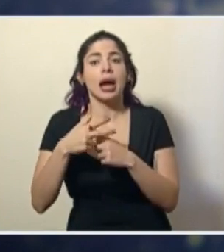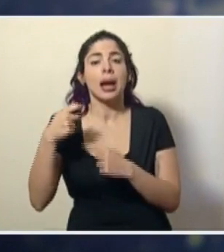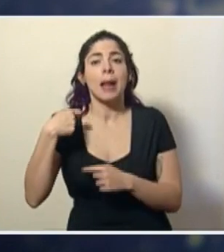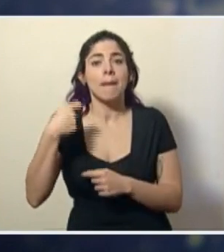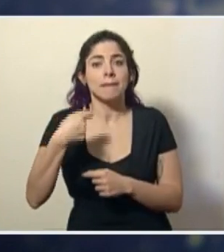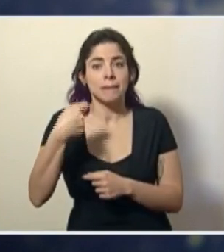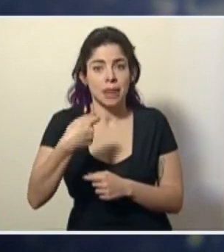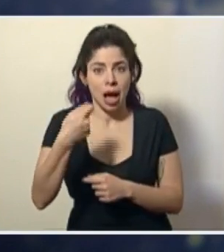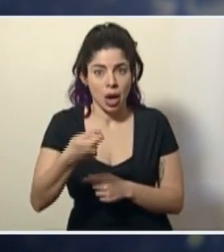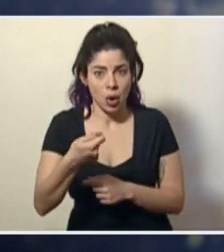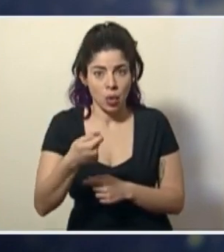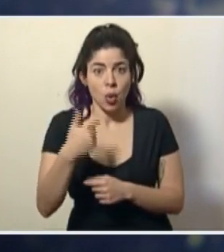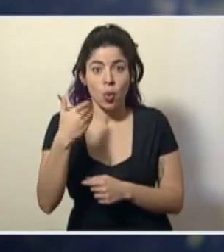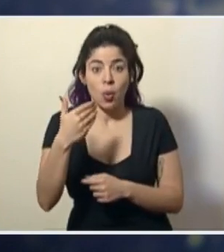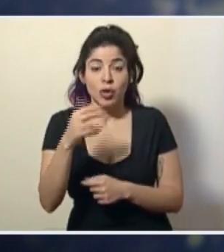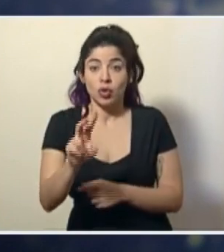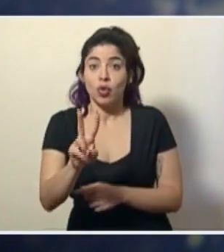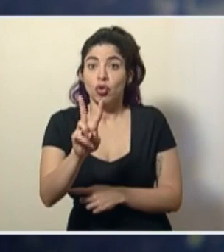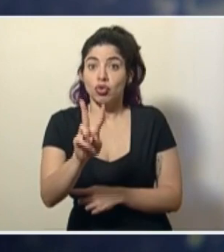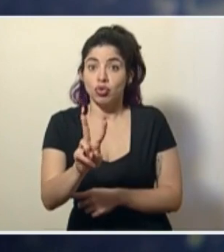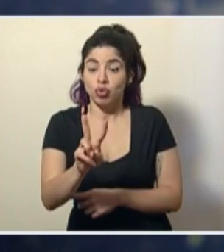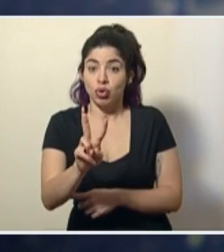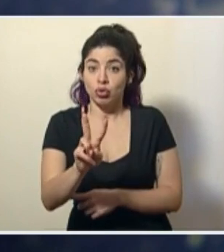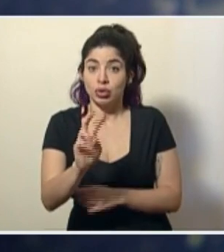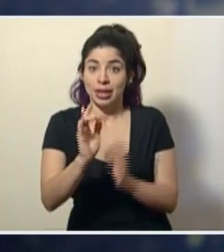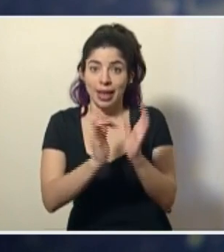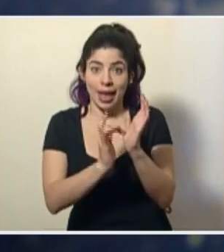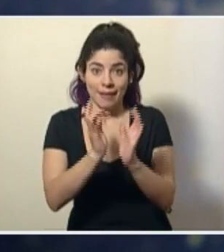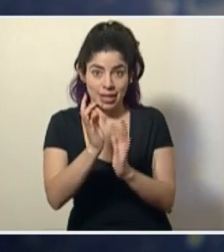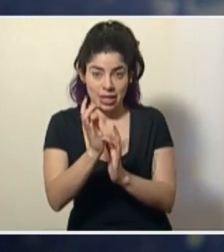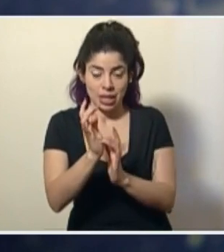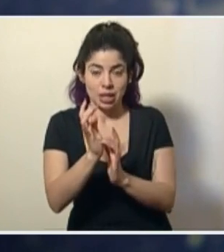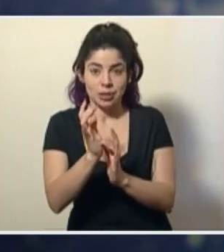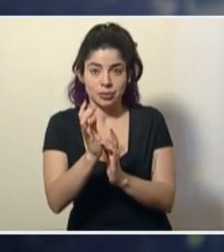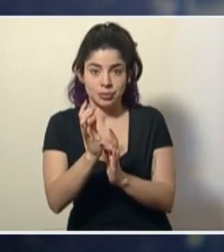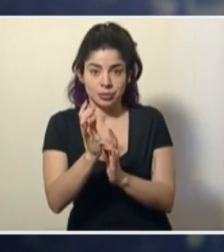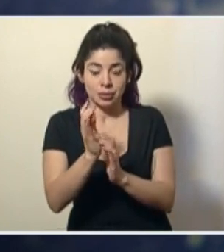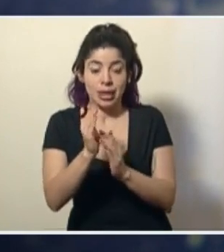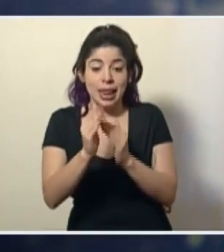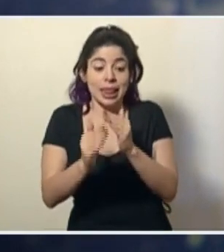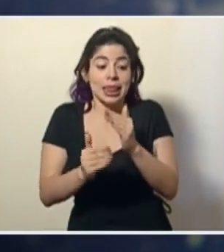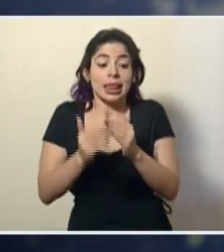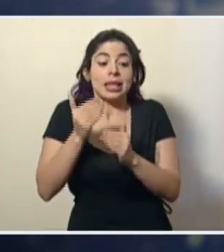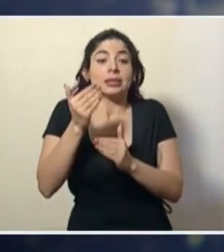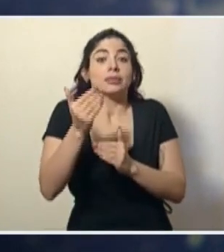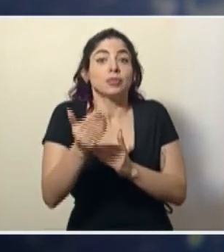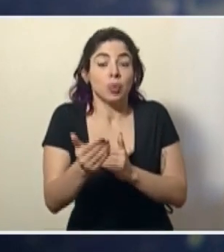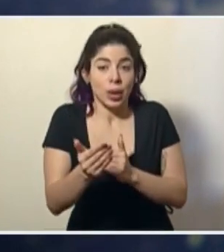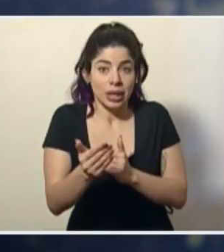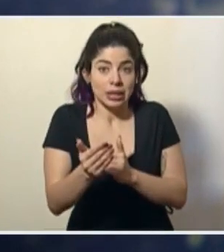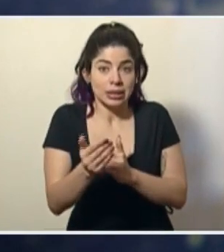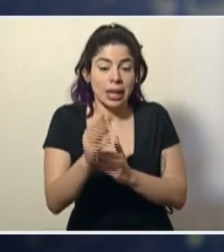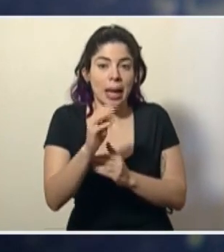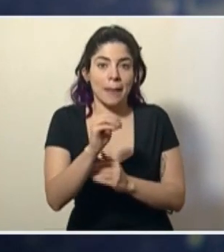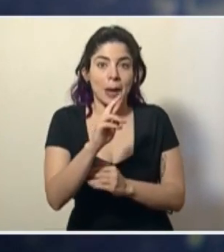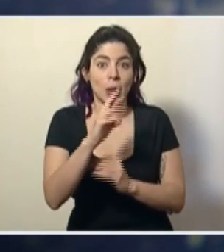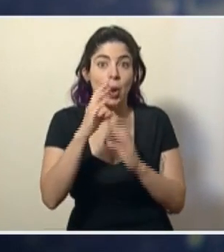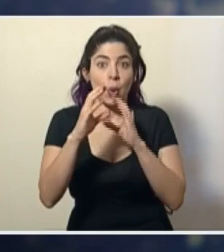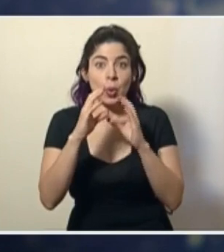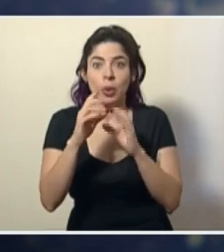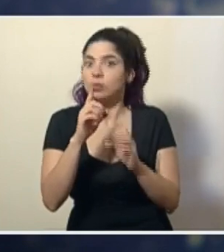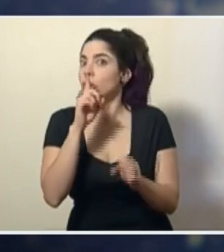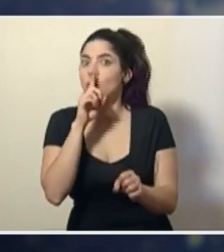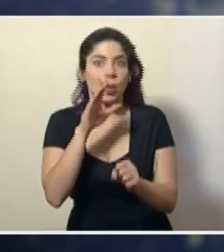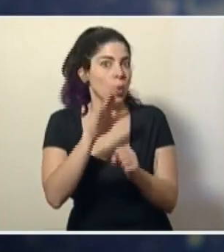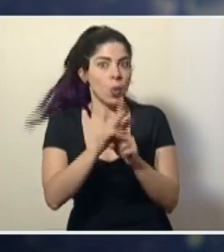pago el día 2 de abril. Posterior a ello, MR Comunicaciones